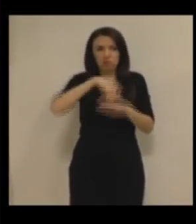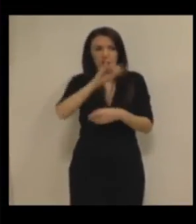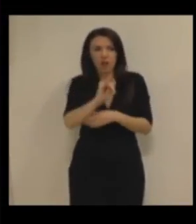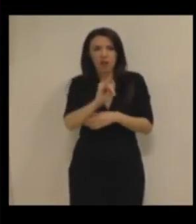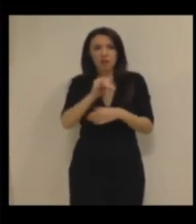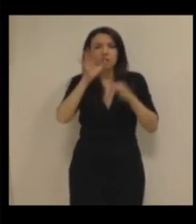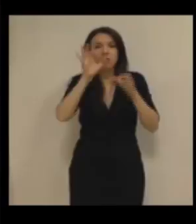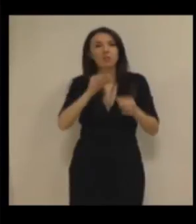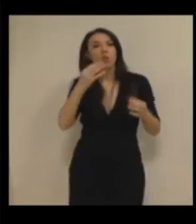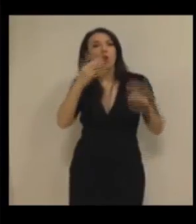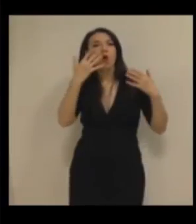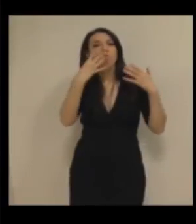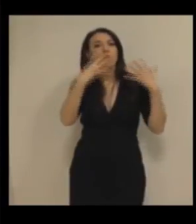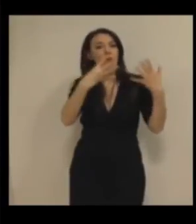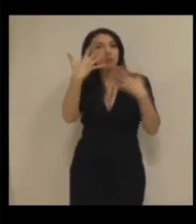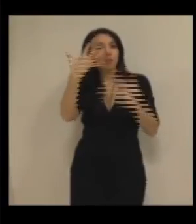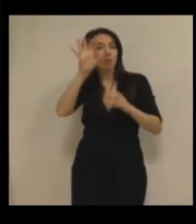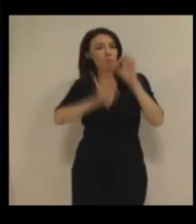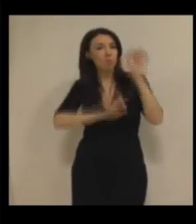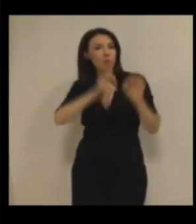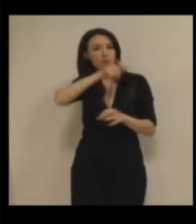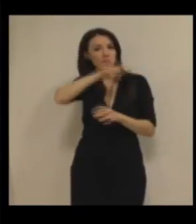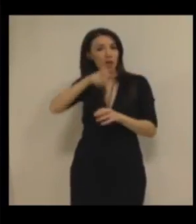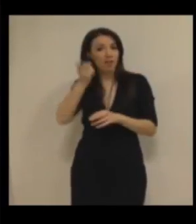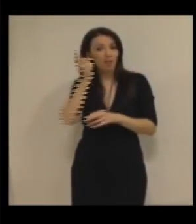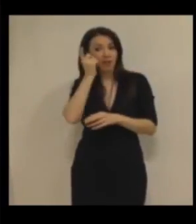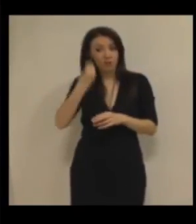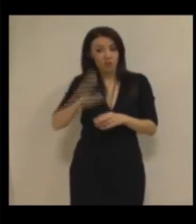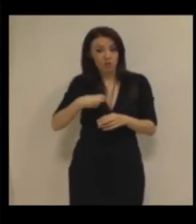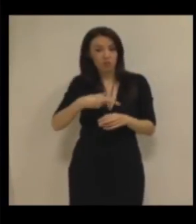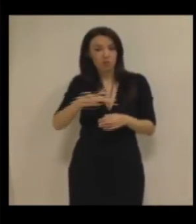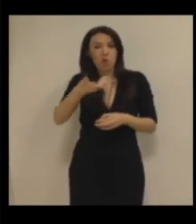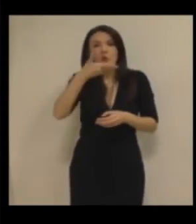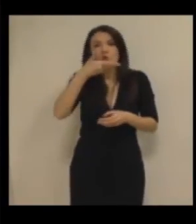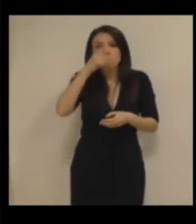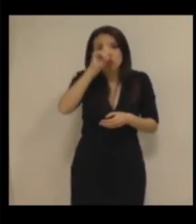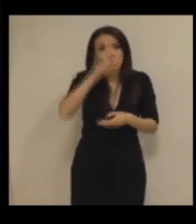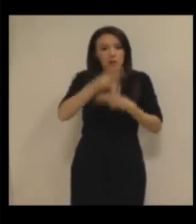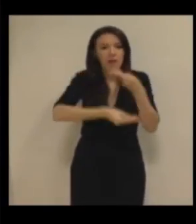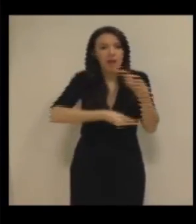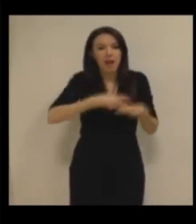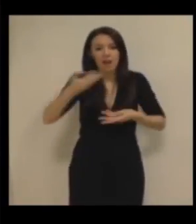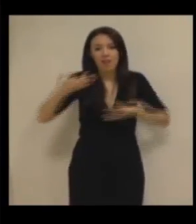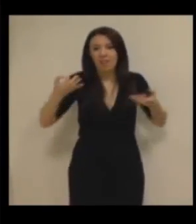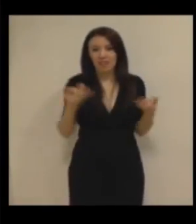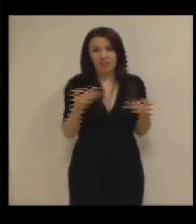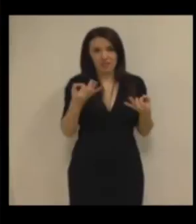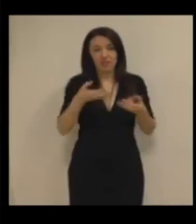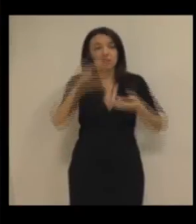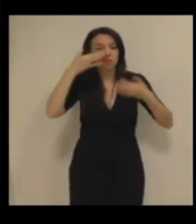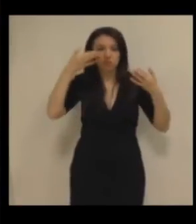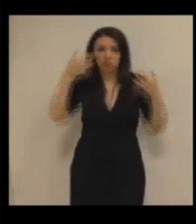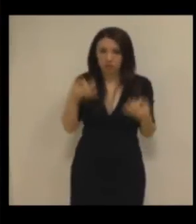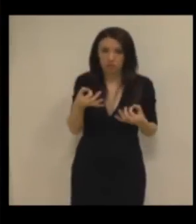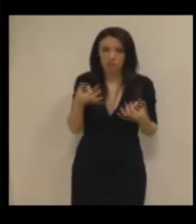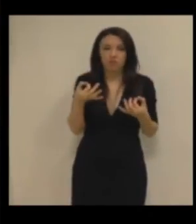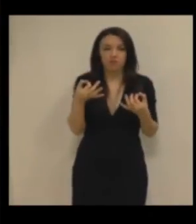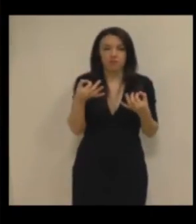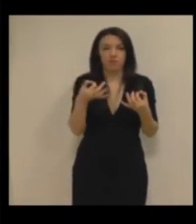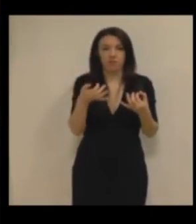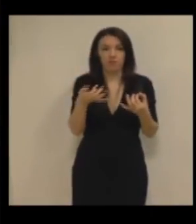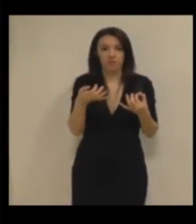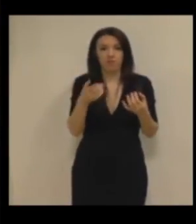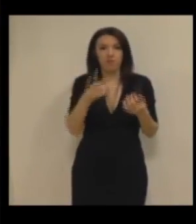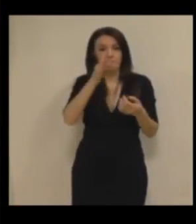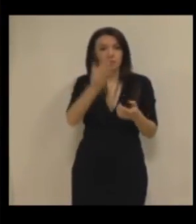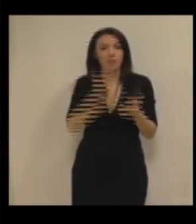el 95% de las personas que tienen este teléfono desconocen lo que pueden hacer con él. Sí. Estoy completamente seguro, ¿eh? Y todavía